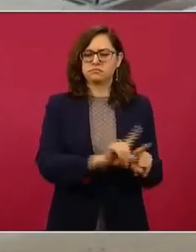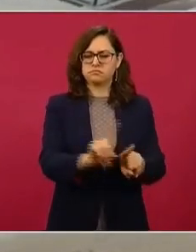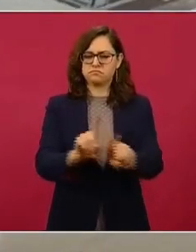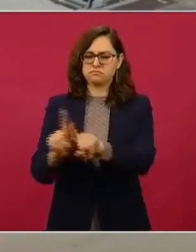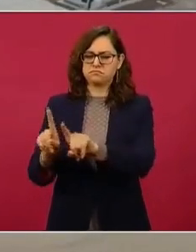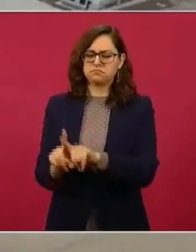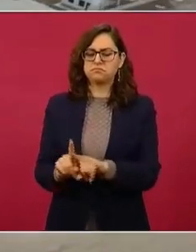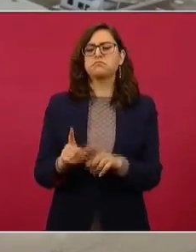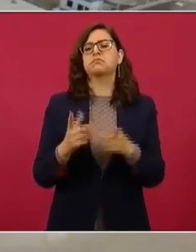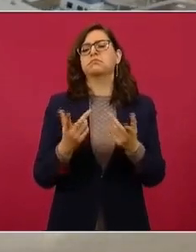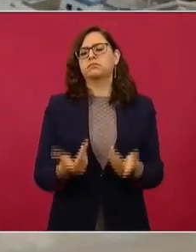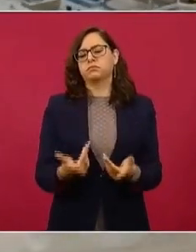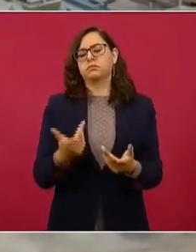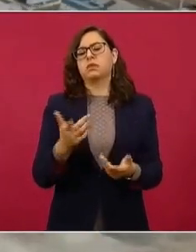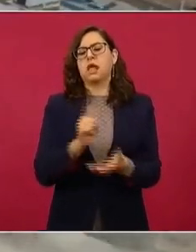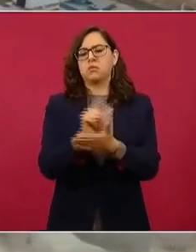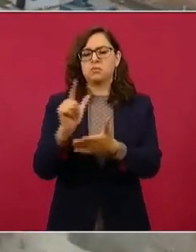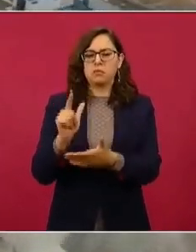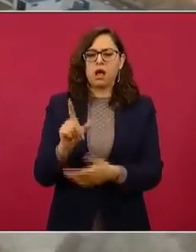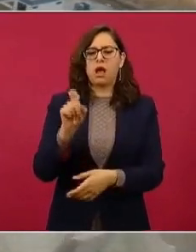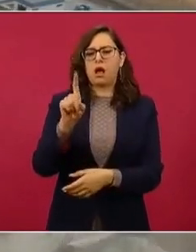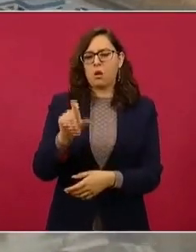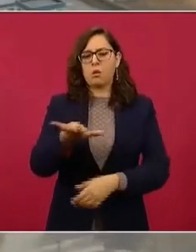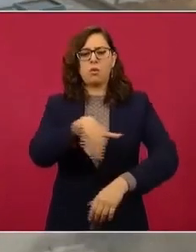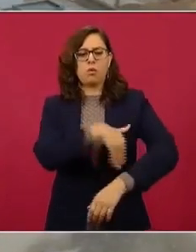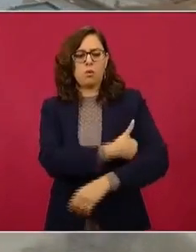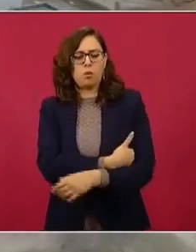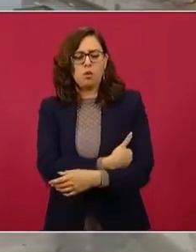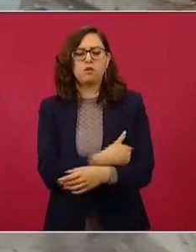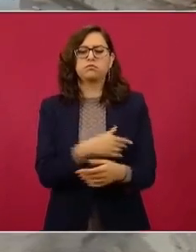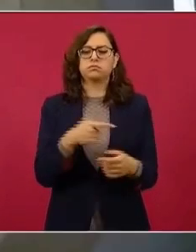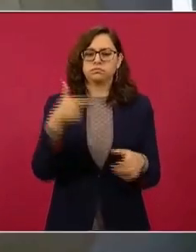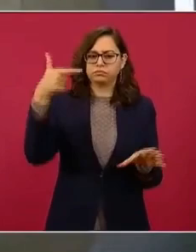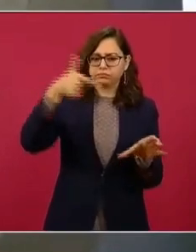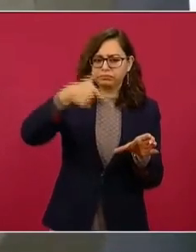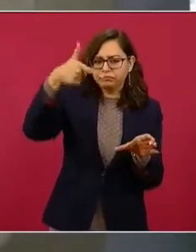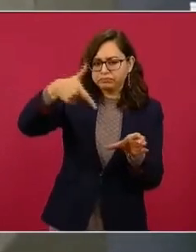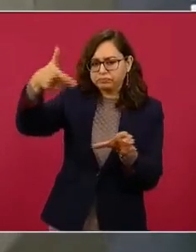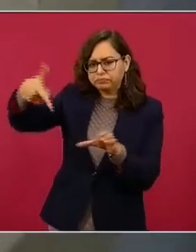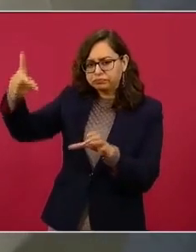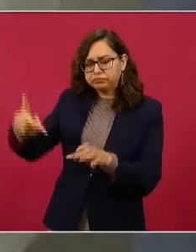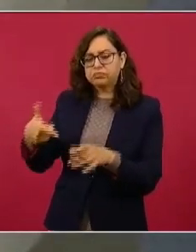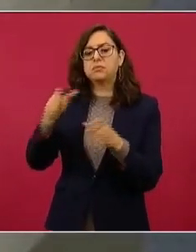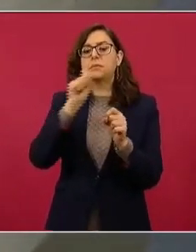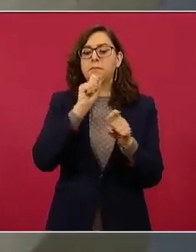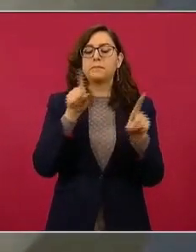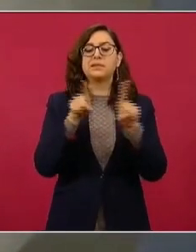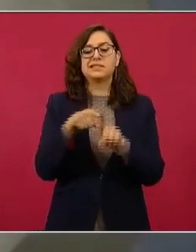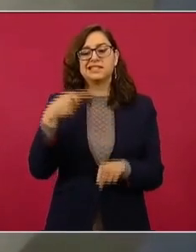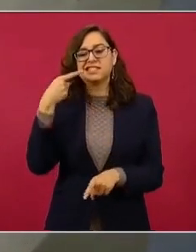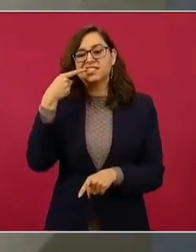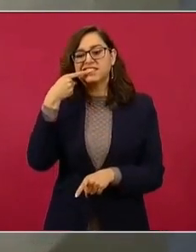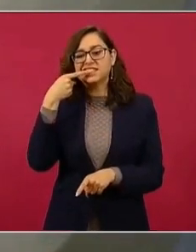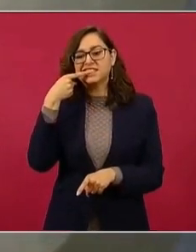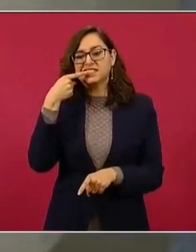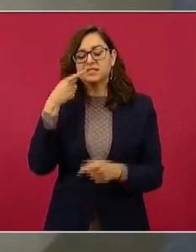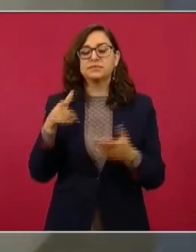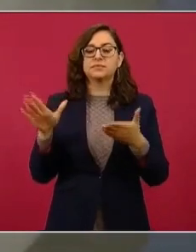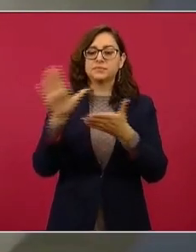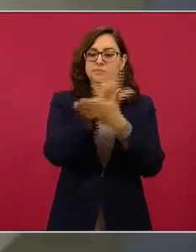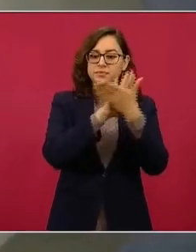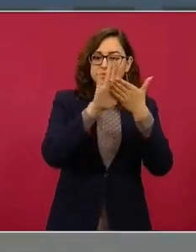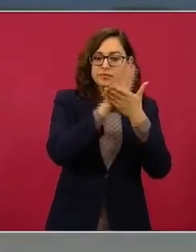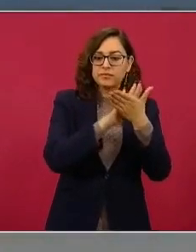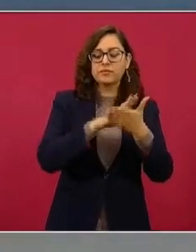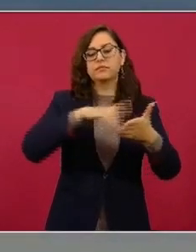con la soldadura de barandal en tanques de la planta de almacenamiento de agua primaria, así como la instalación de azulejo y pintura del edificio